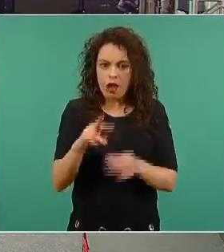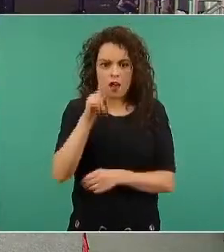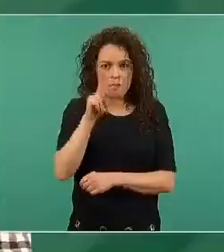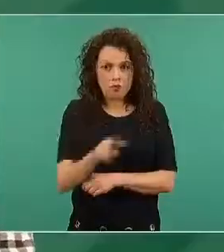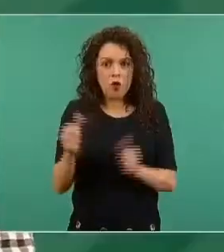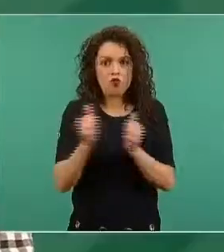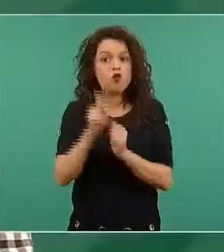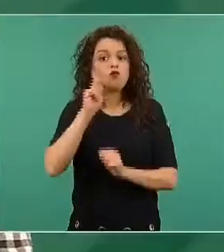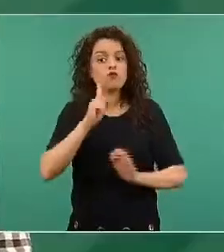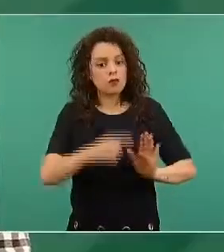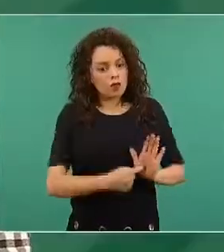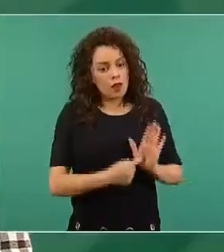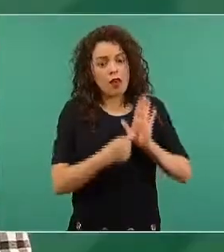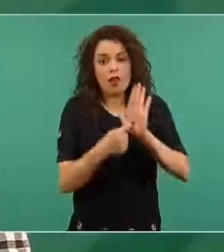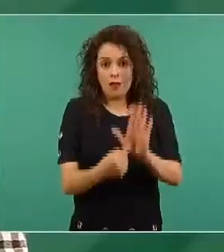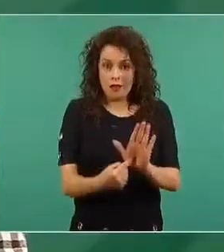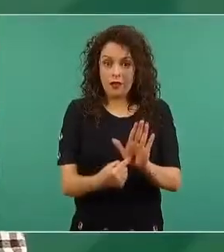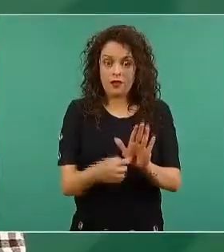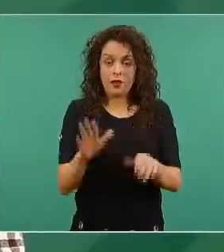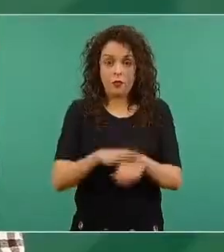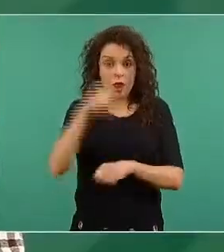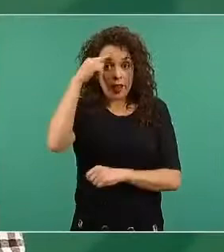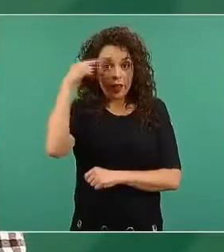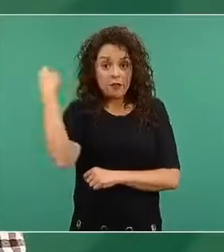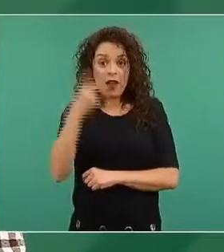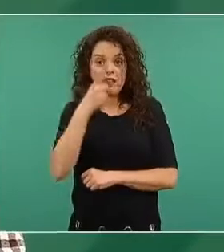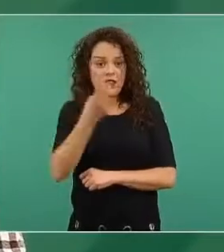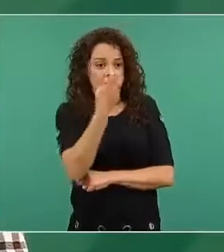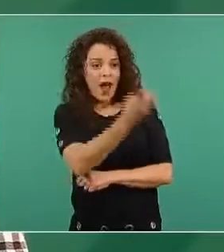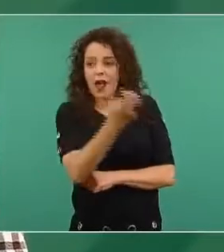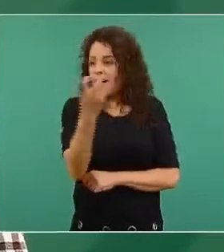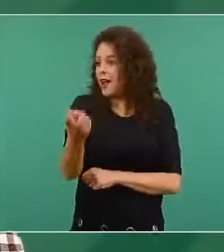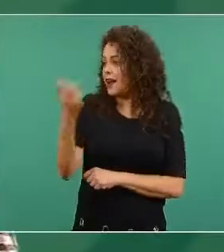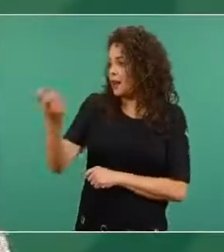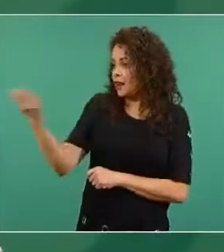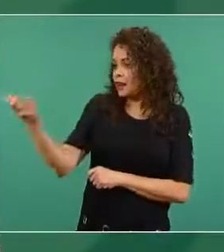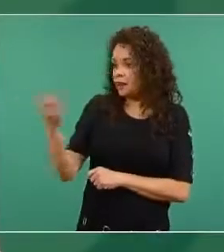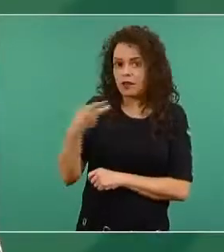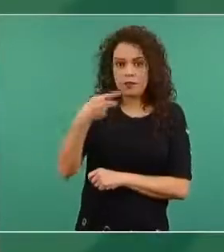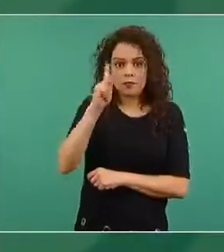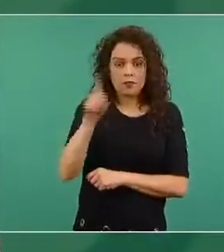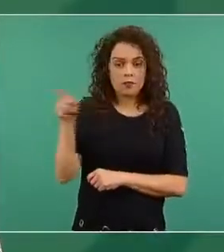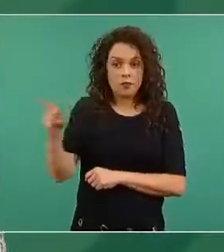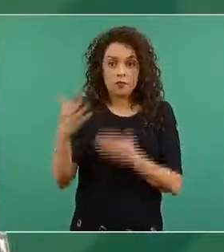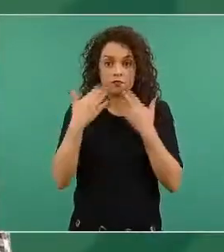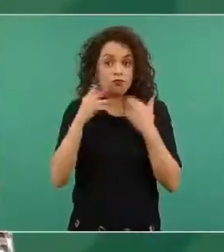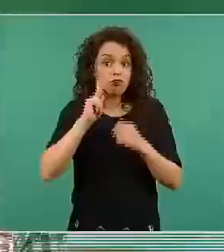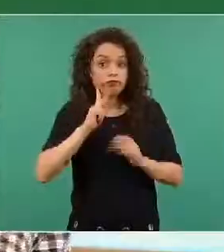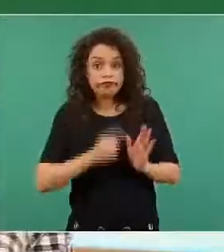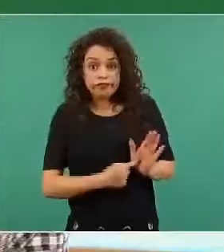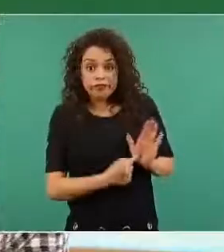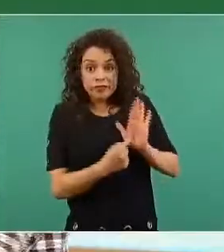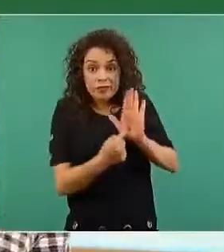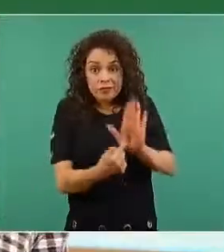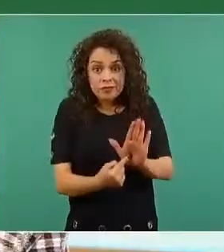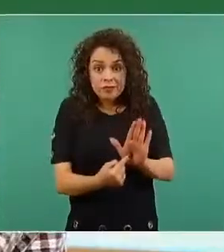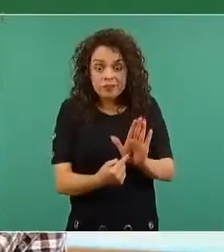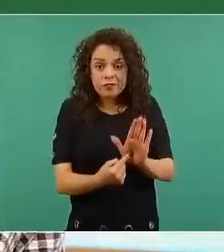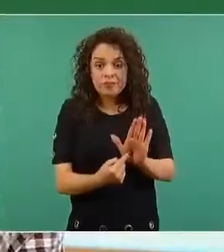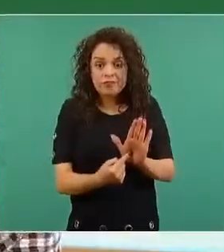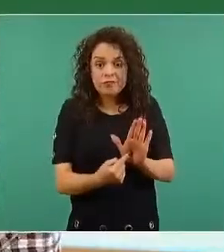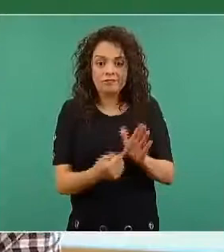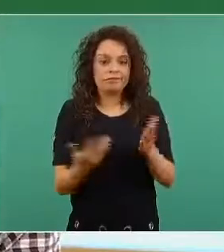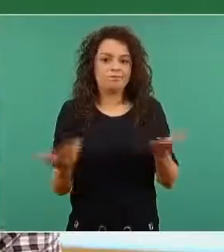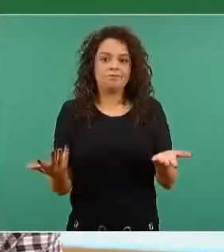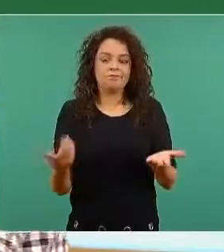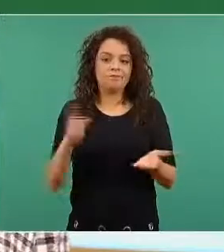evidencia, vaya. Es fácil hacer señalamientos, pero cuando los señalamientos no van acompañados de evidencia, pues enseguida quedan